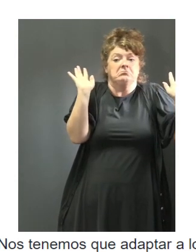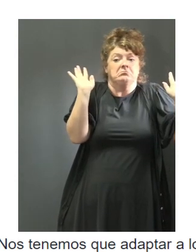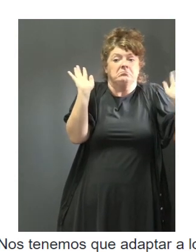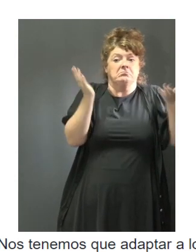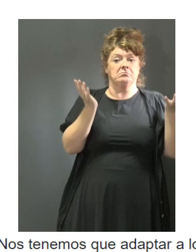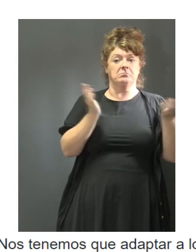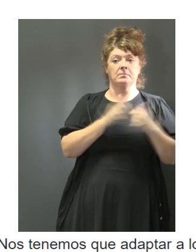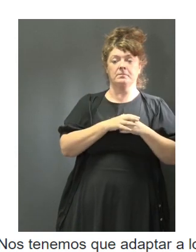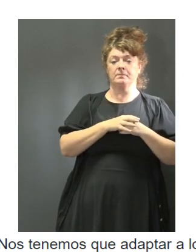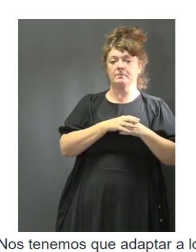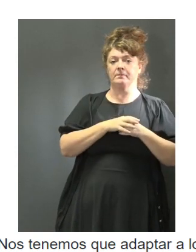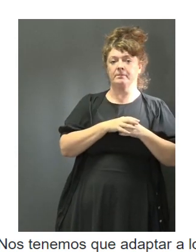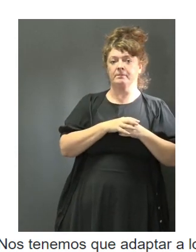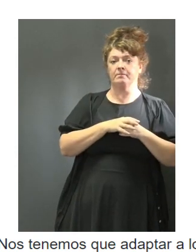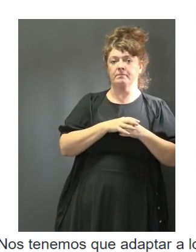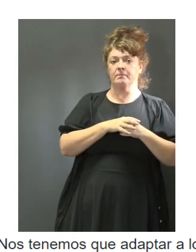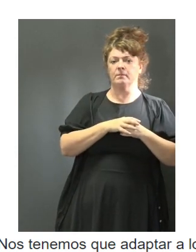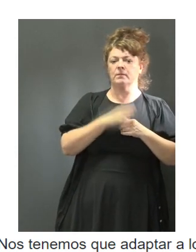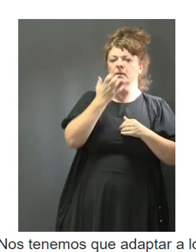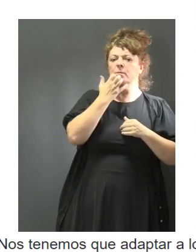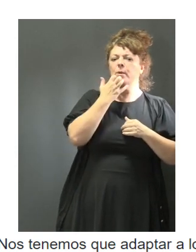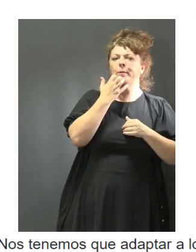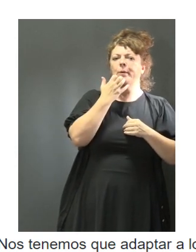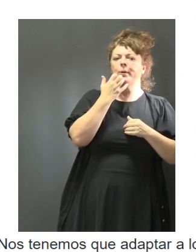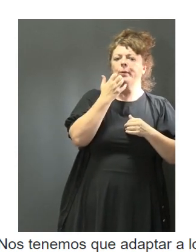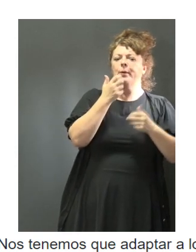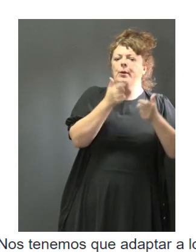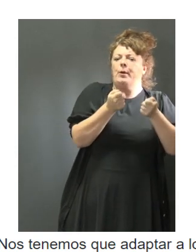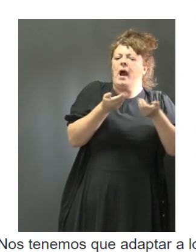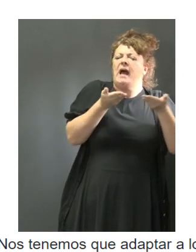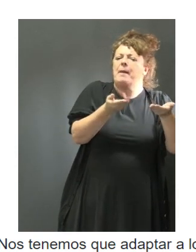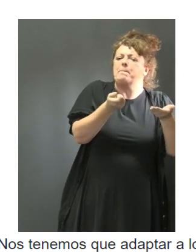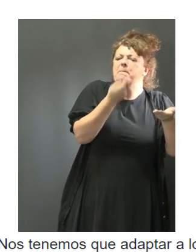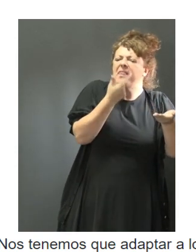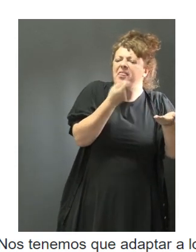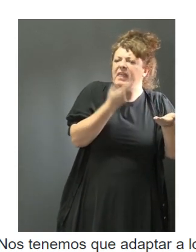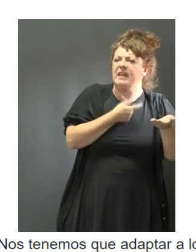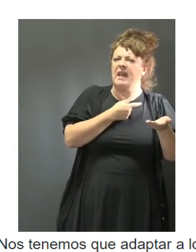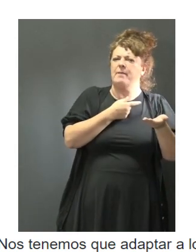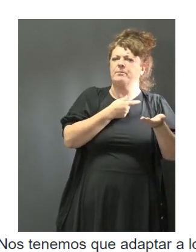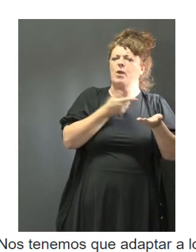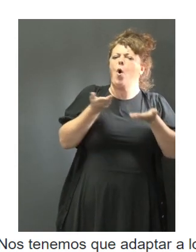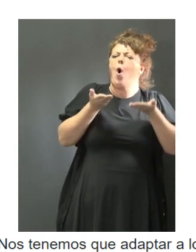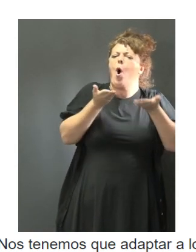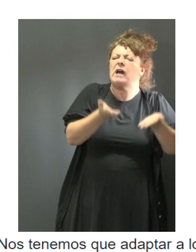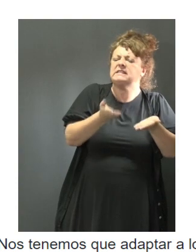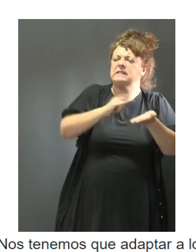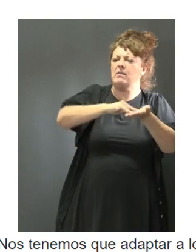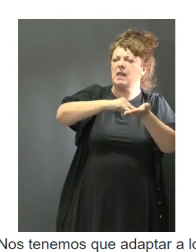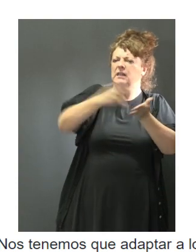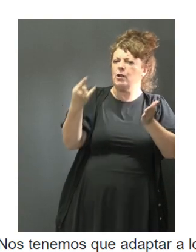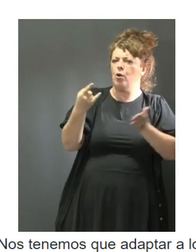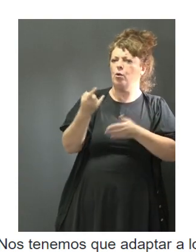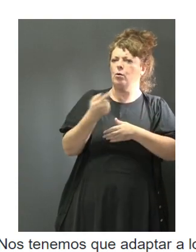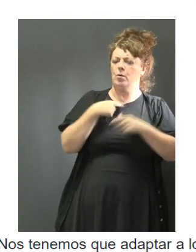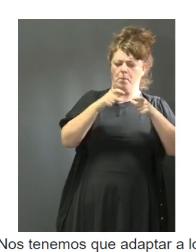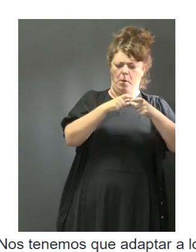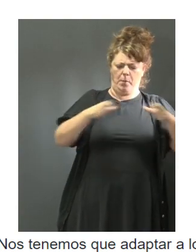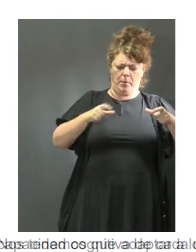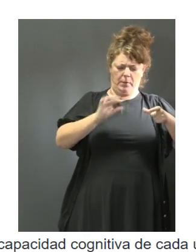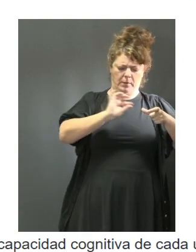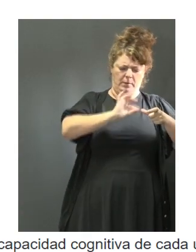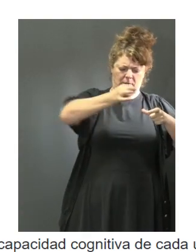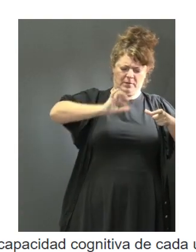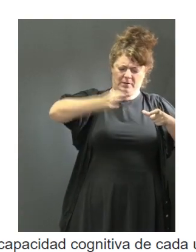con, por ejemplo, telemedicina o asistencia tecnológica. Un pastillero, que